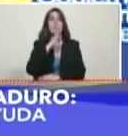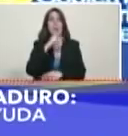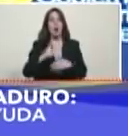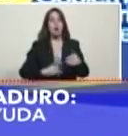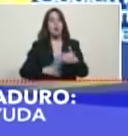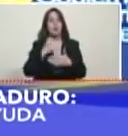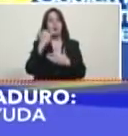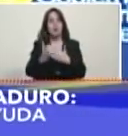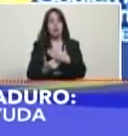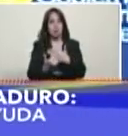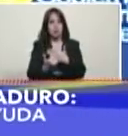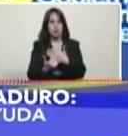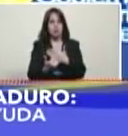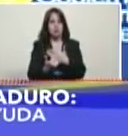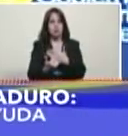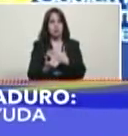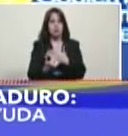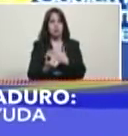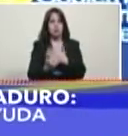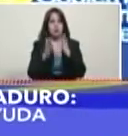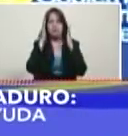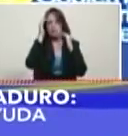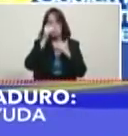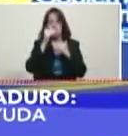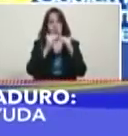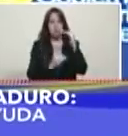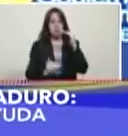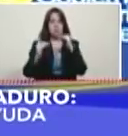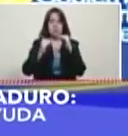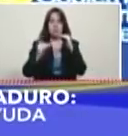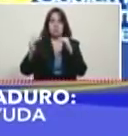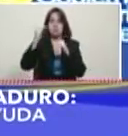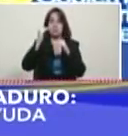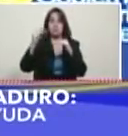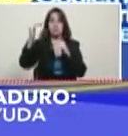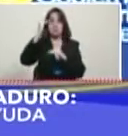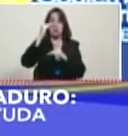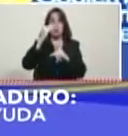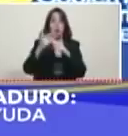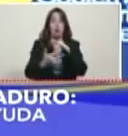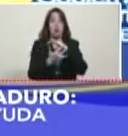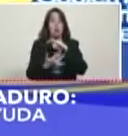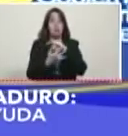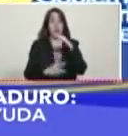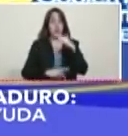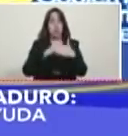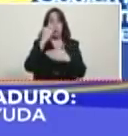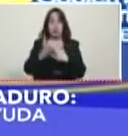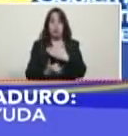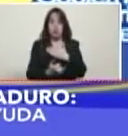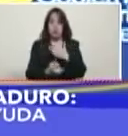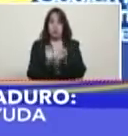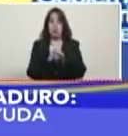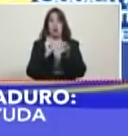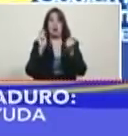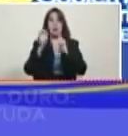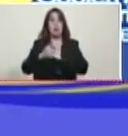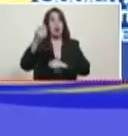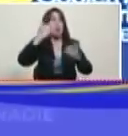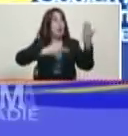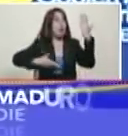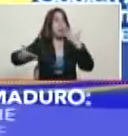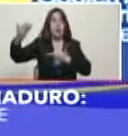proyectos a fin de escalar fórmulas, proyectos y tecnologías que apunten a la sustitución de